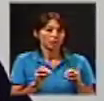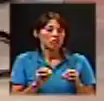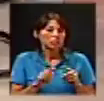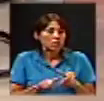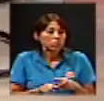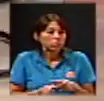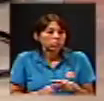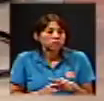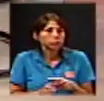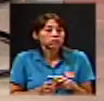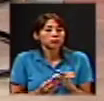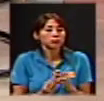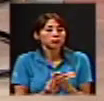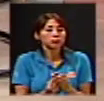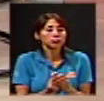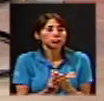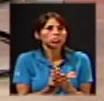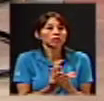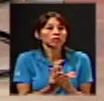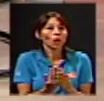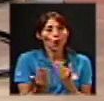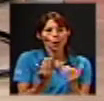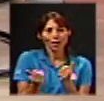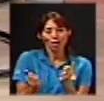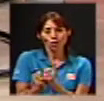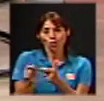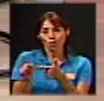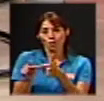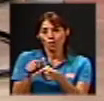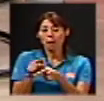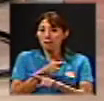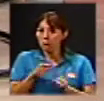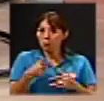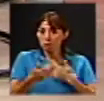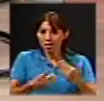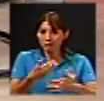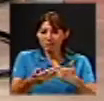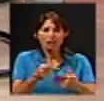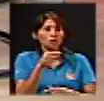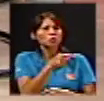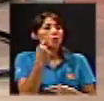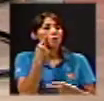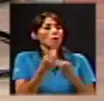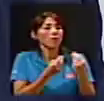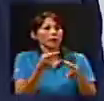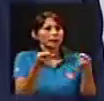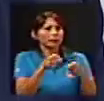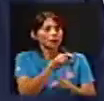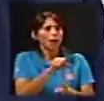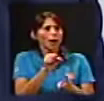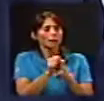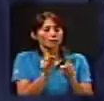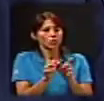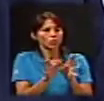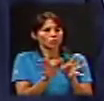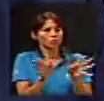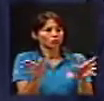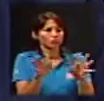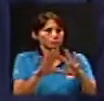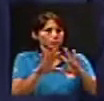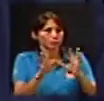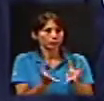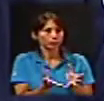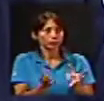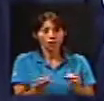incipiente en algún sentido comparado con los otros dos, pero creciente. ¿Cómo mira usted la circunstancia global? Yo creo que lo